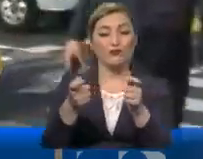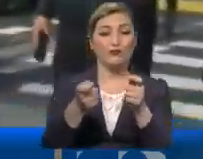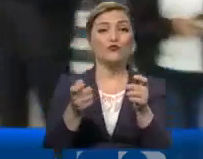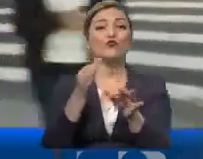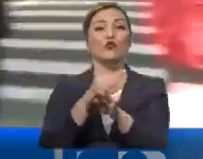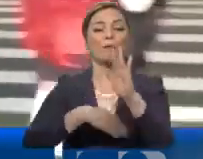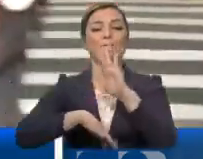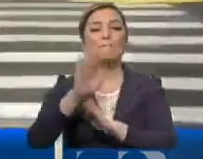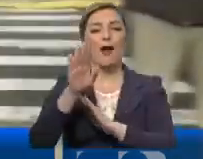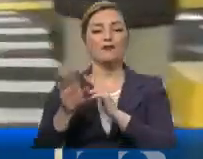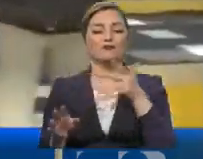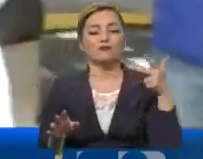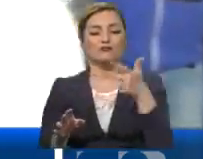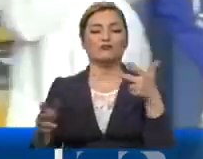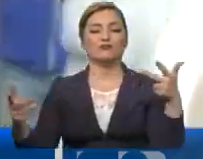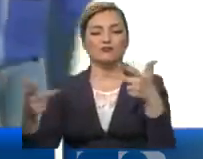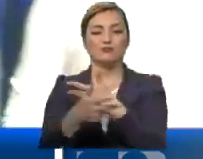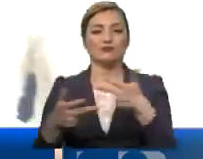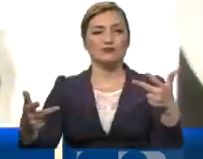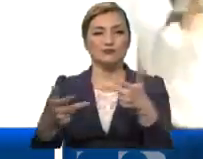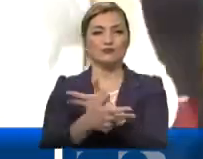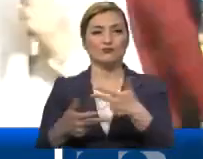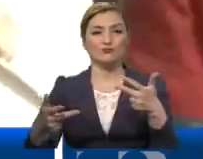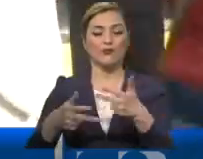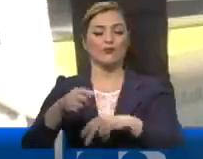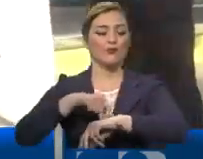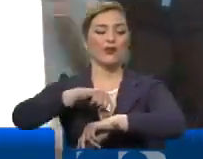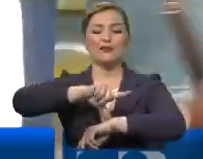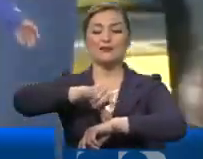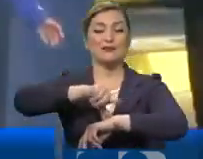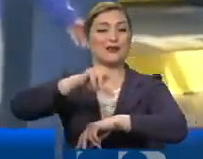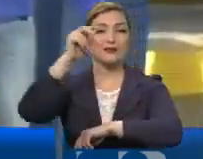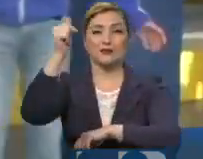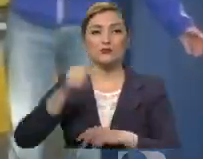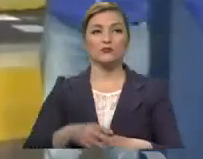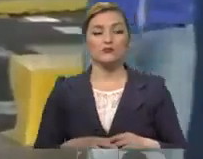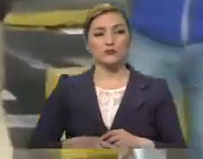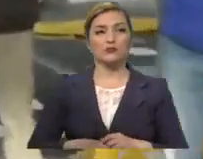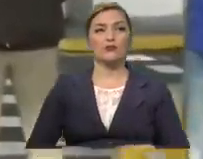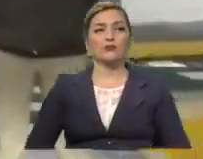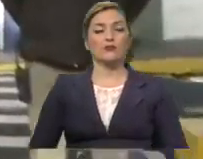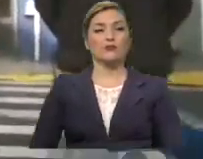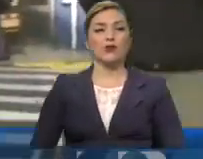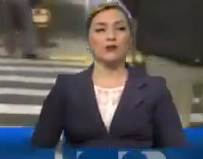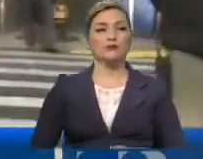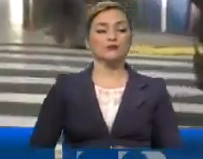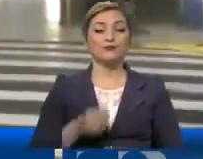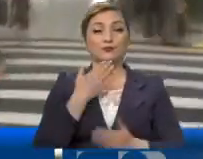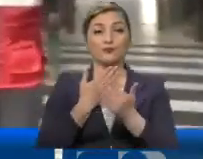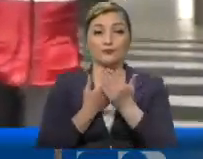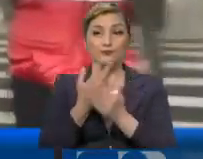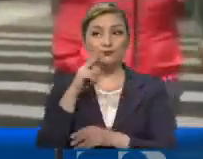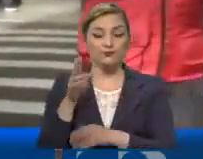para tener más flota de retorno y reducir los intervalos de espera. Listo, muchísimas gracias. Ya escuchamos, compañeras, amigos televidentes, cuál